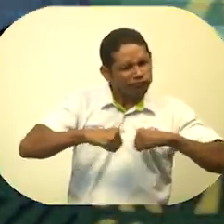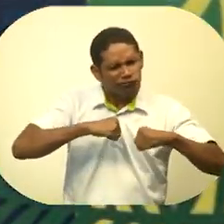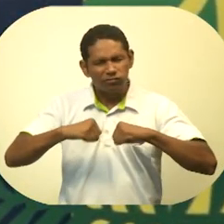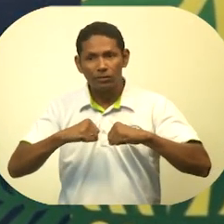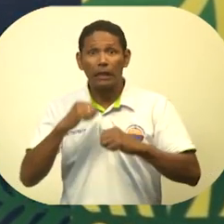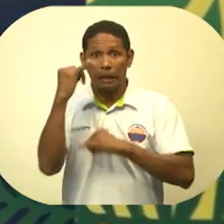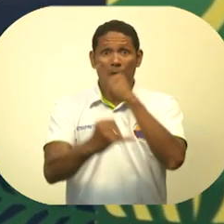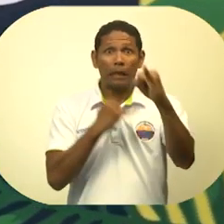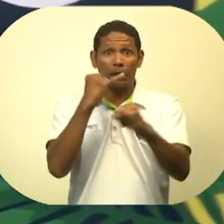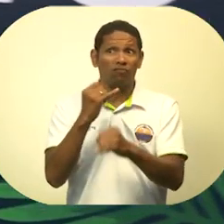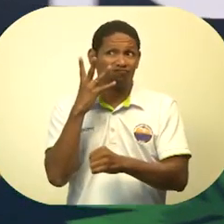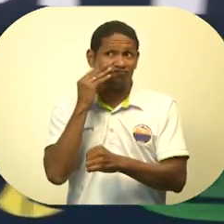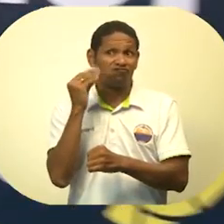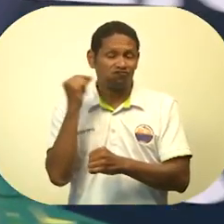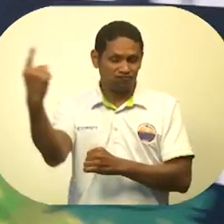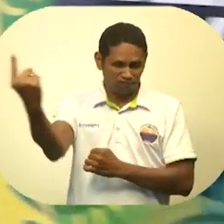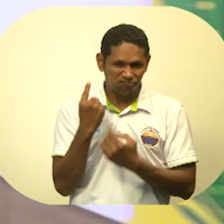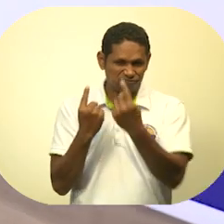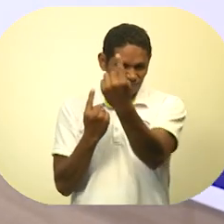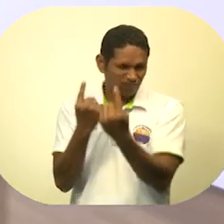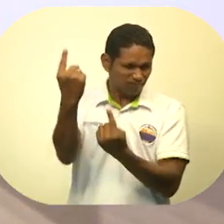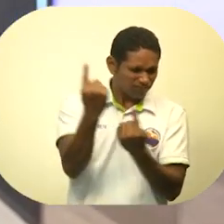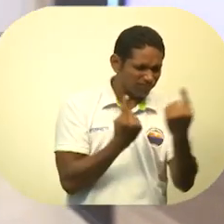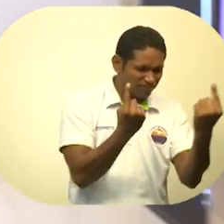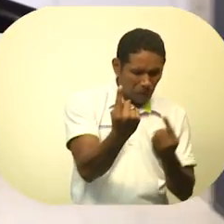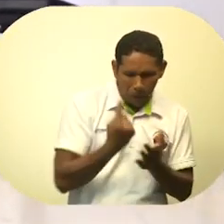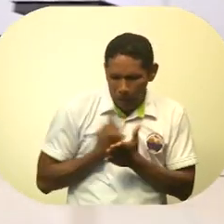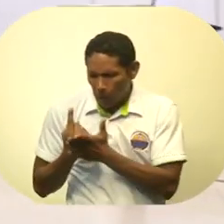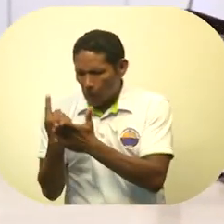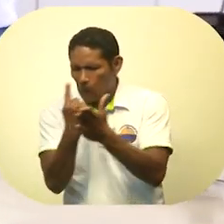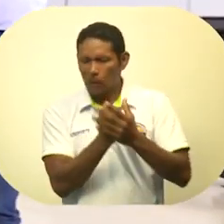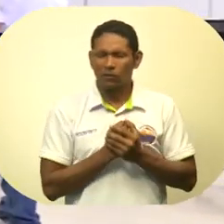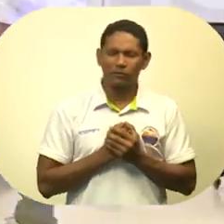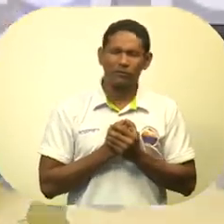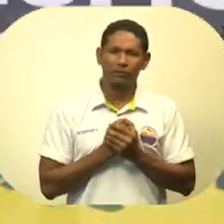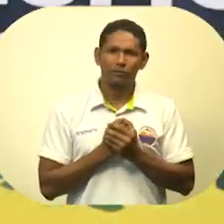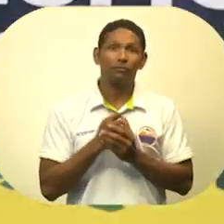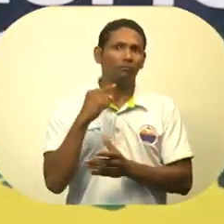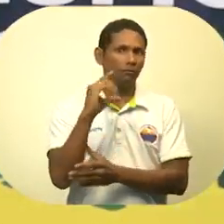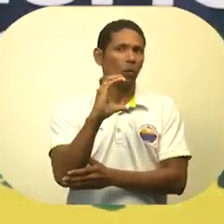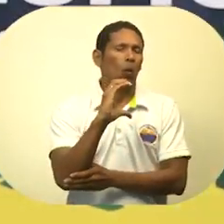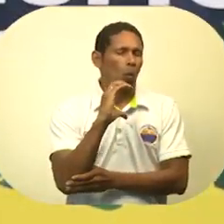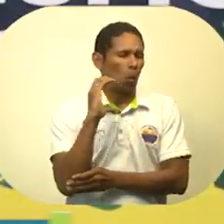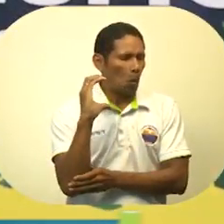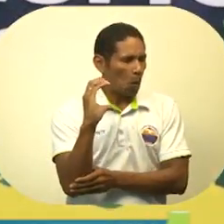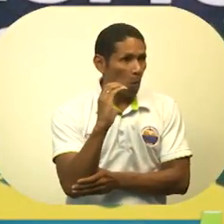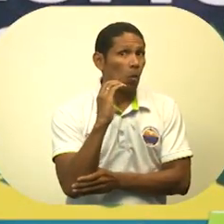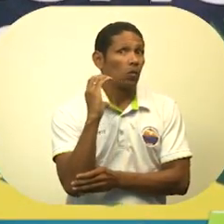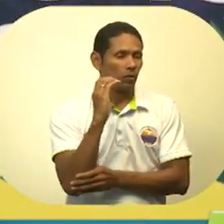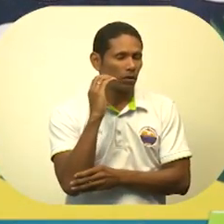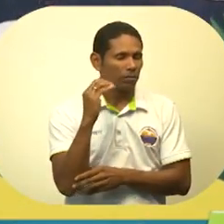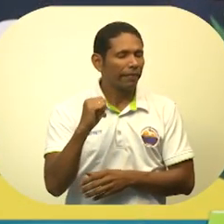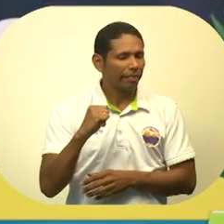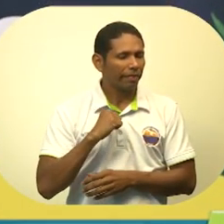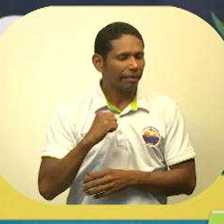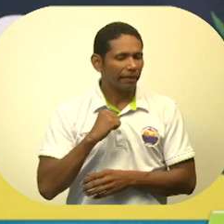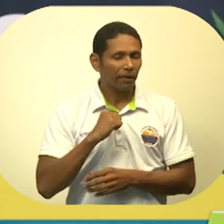estuvieron mentores internacionales expertos en narrativas audiovisuales y transmediales. Colombia tiene